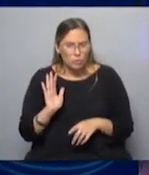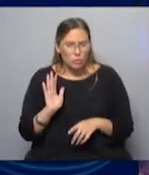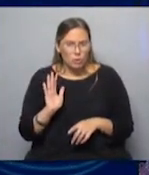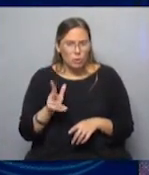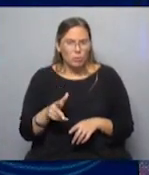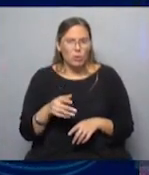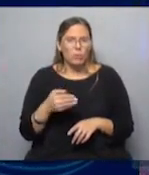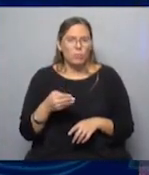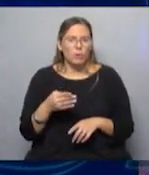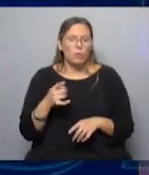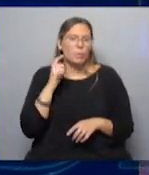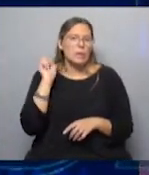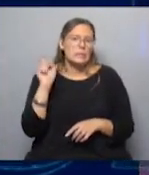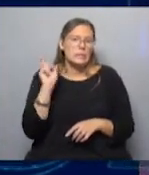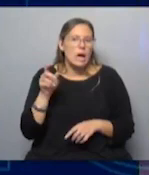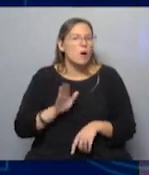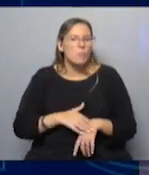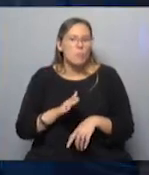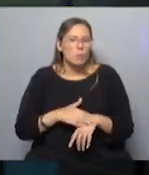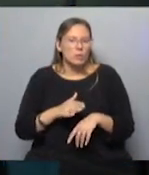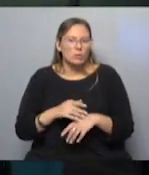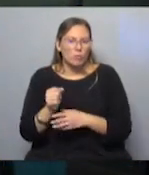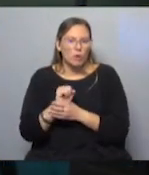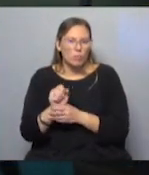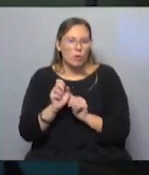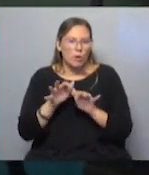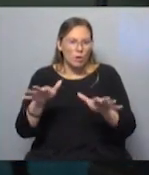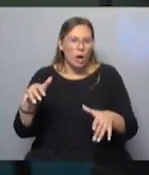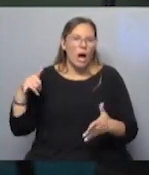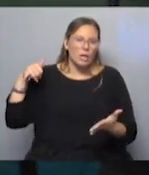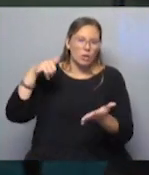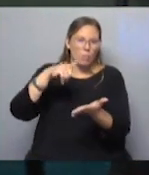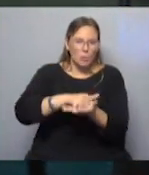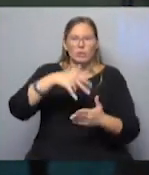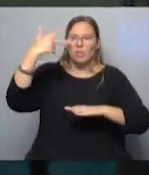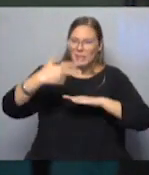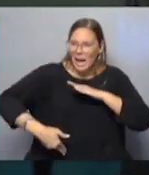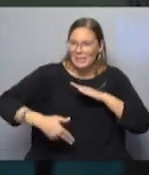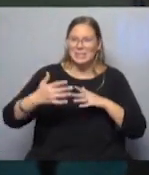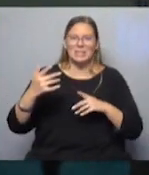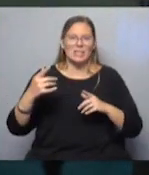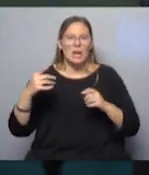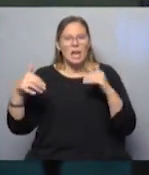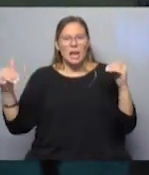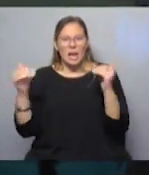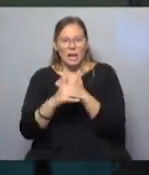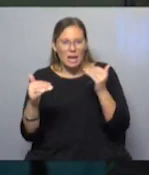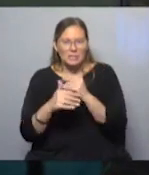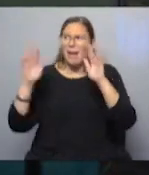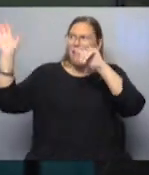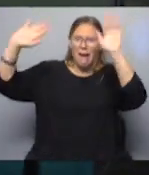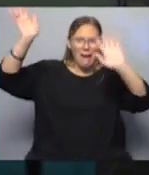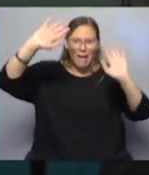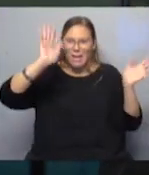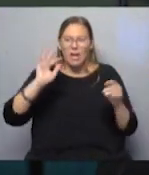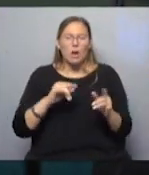y tuvieron unos momentos de recibirlos en el aeropuerto con los taxis ir por la calle saludando en un día